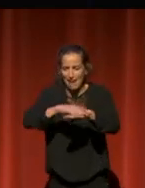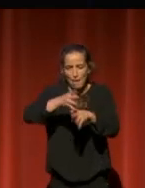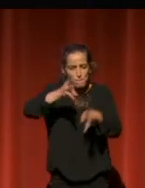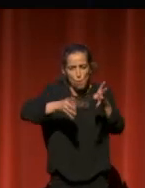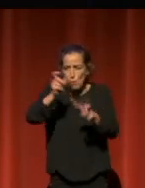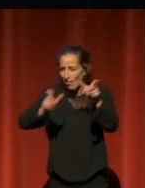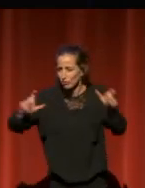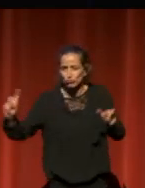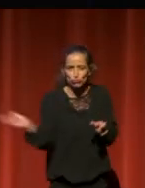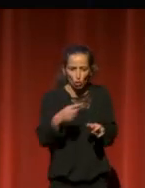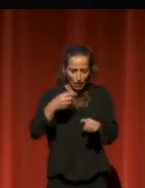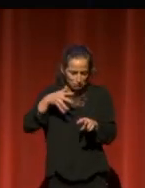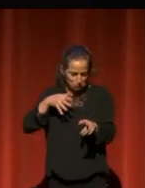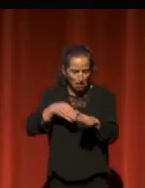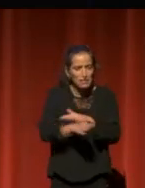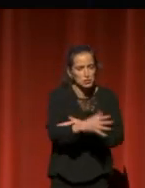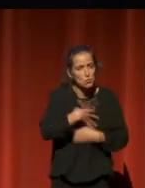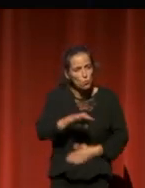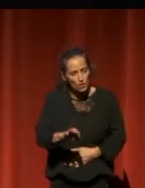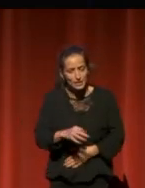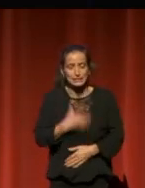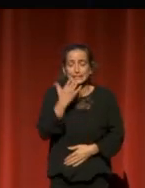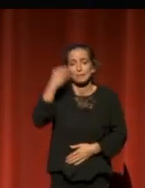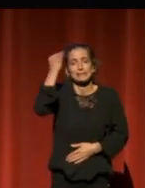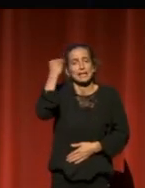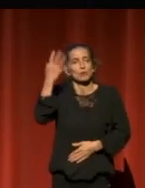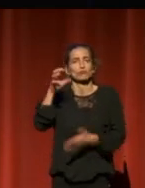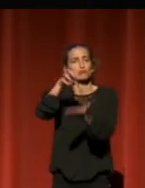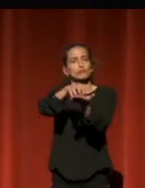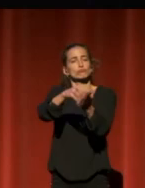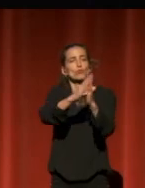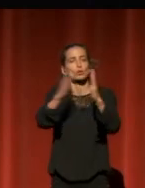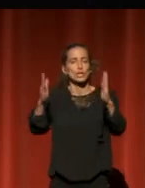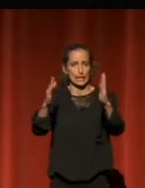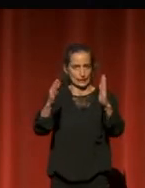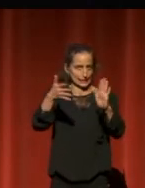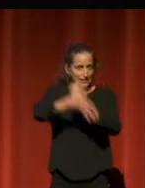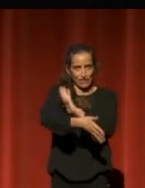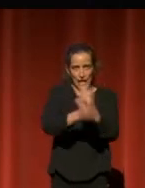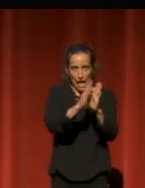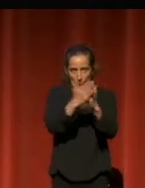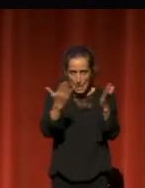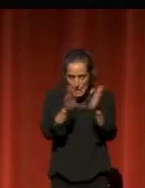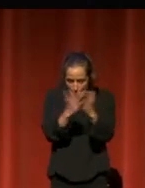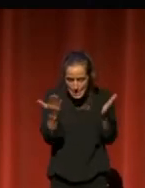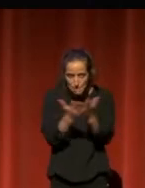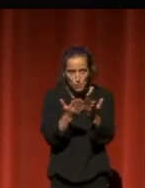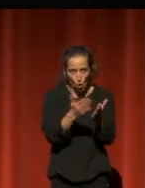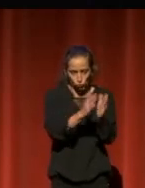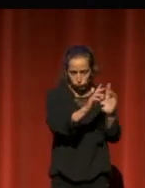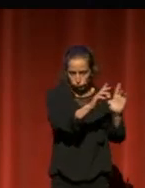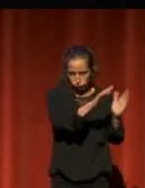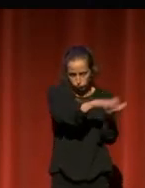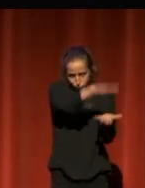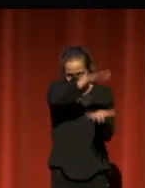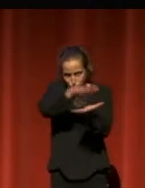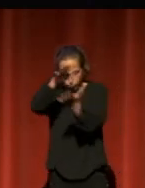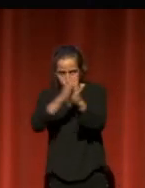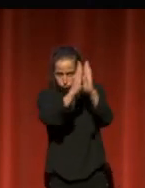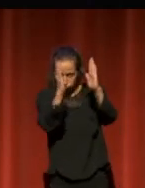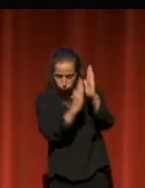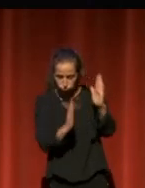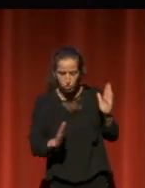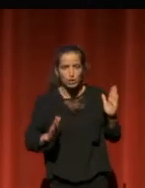Si consideramos que la biblioteca es más que una colección de libros y un fondo de lectura y un sitio donde